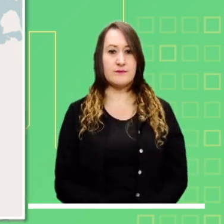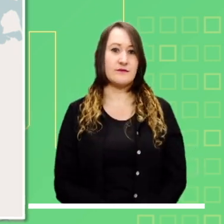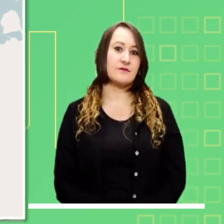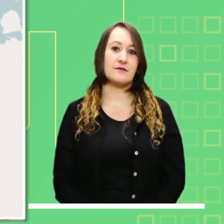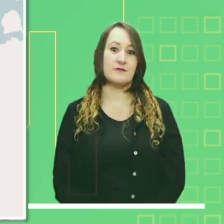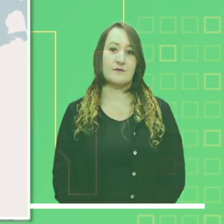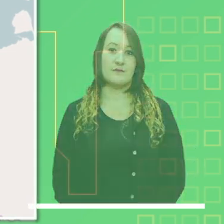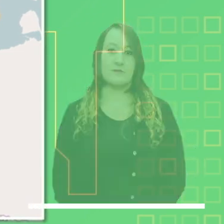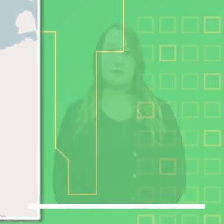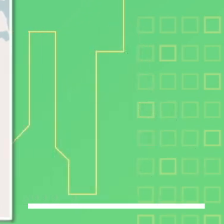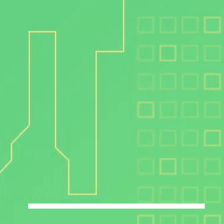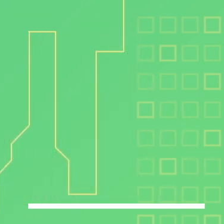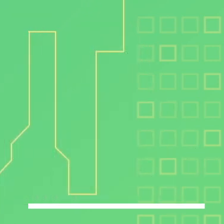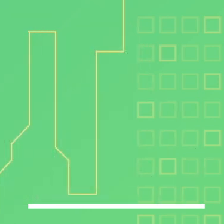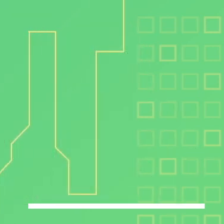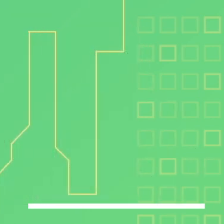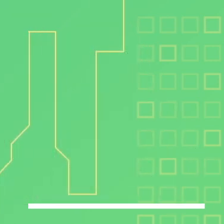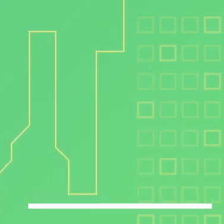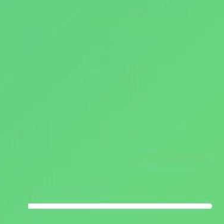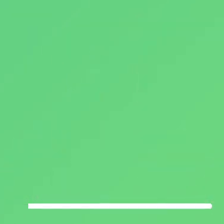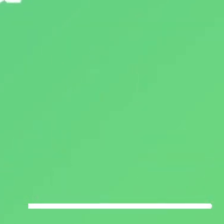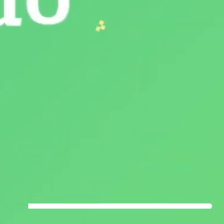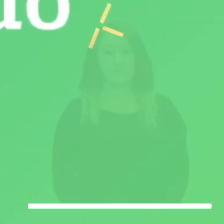oleaje en el centro del mar Caribe.